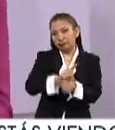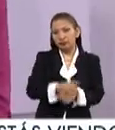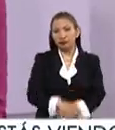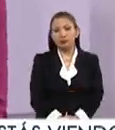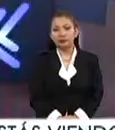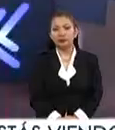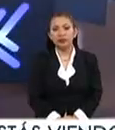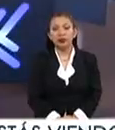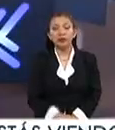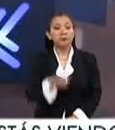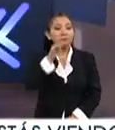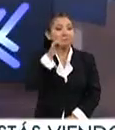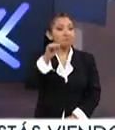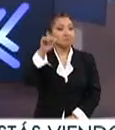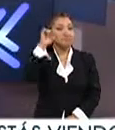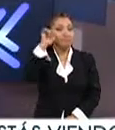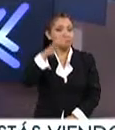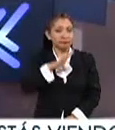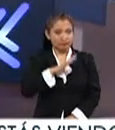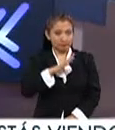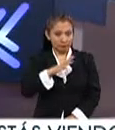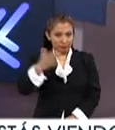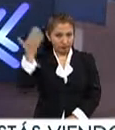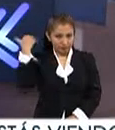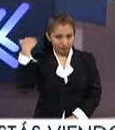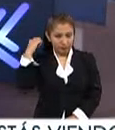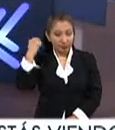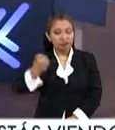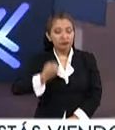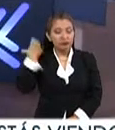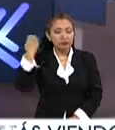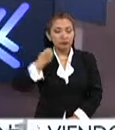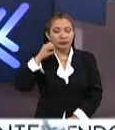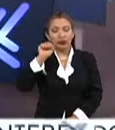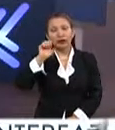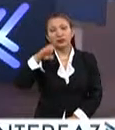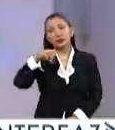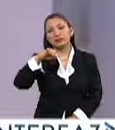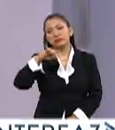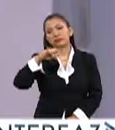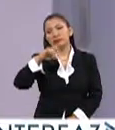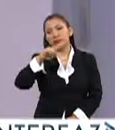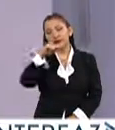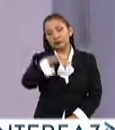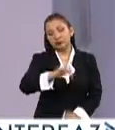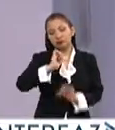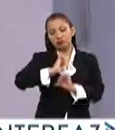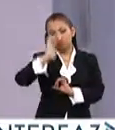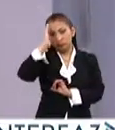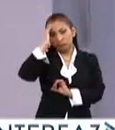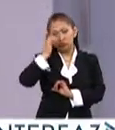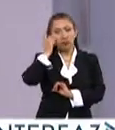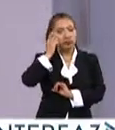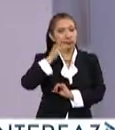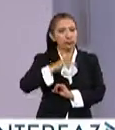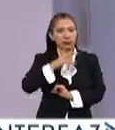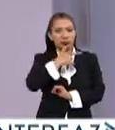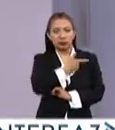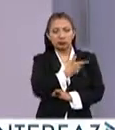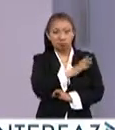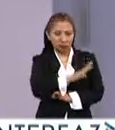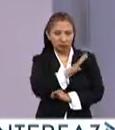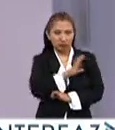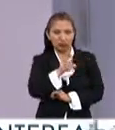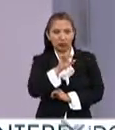Ya, el día de ayer hubo un seminario elaborado por el Nacional, encabezado por el director general Gerardo